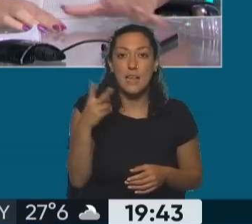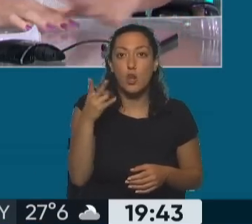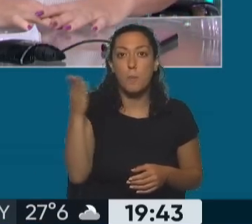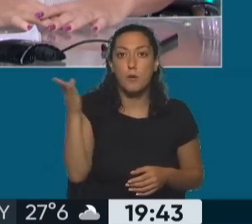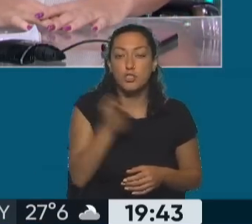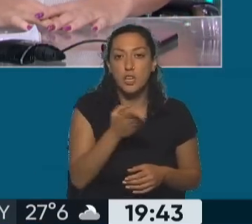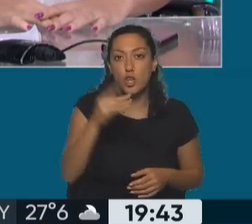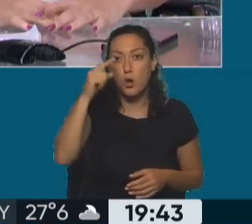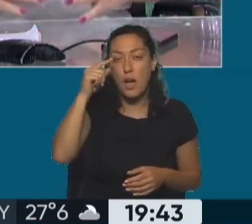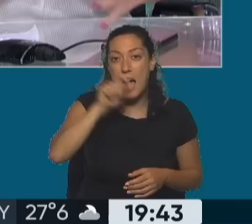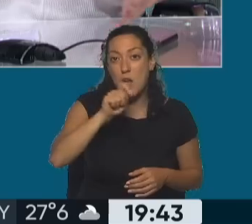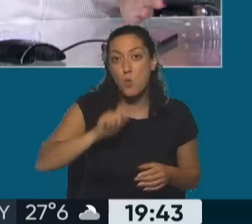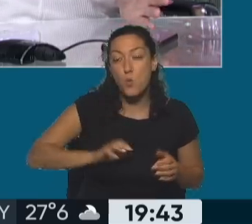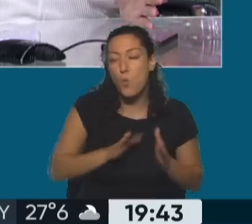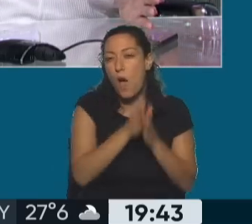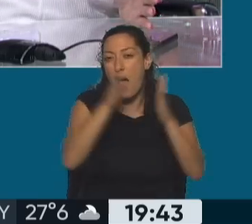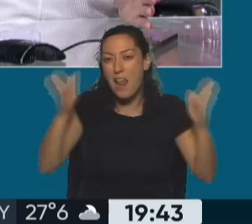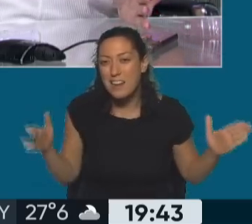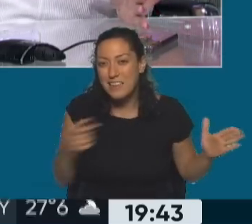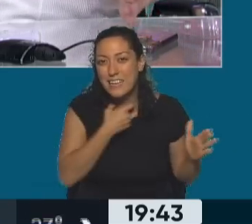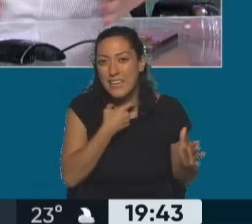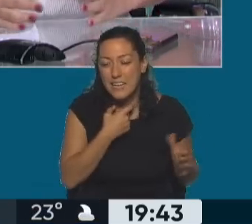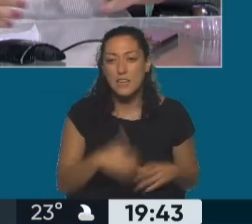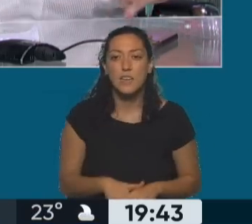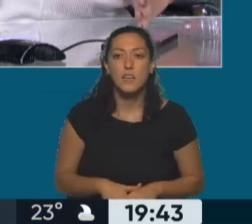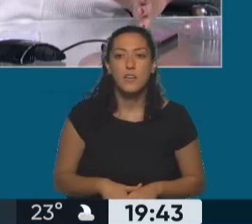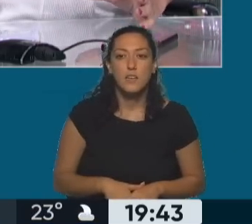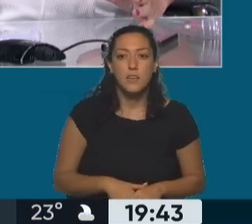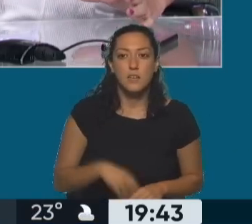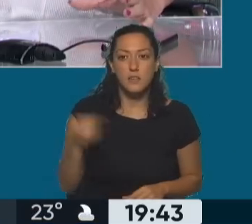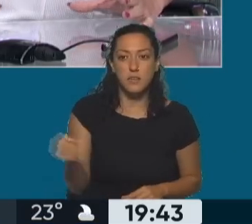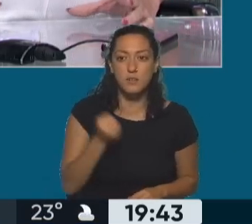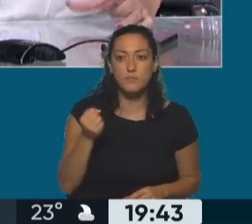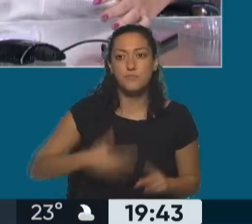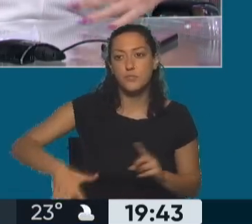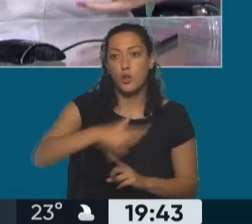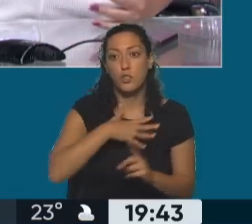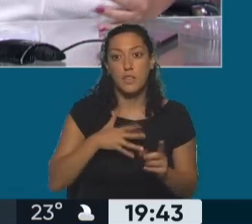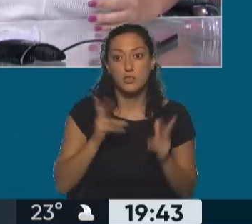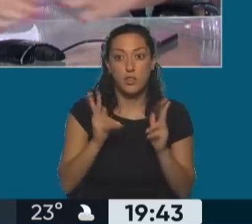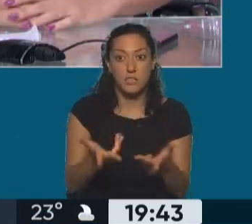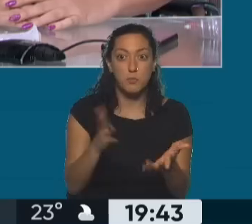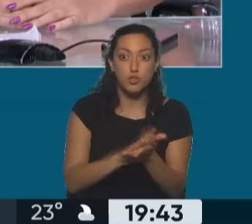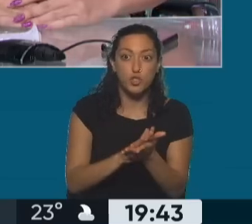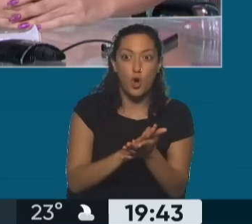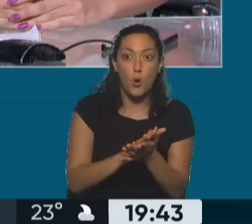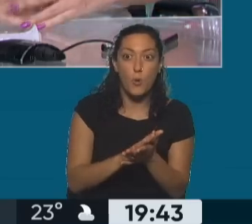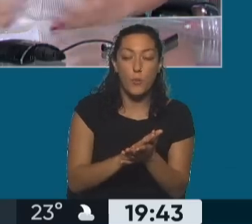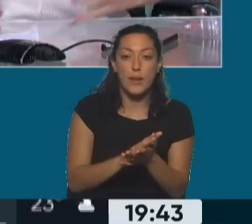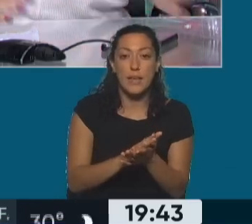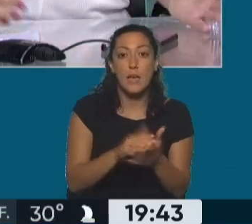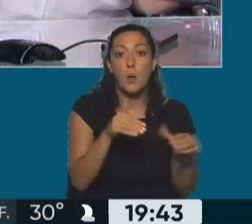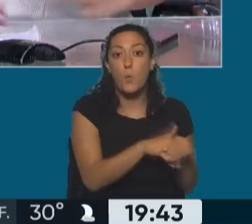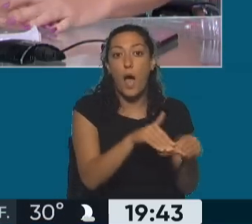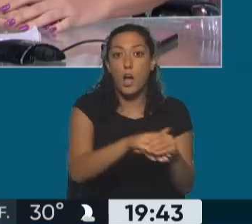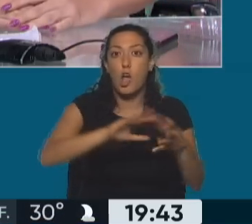anual que buscan. Esto es muy relevante porque, bueno, se da en el contexto en el que estamos hablando del impacto de la quiebra del